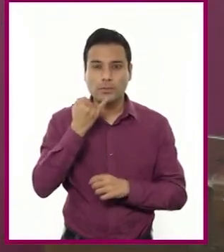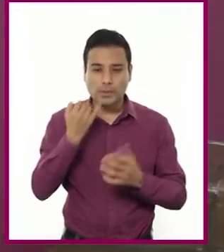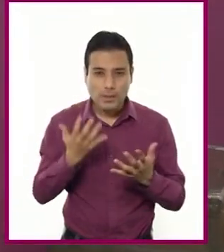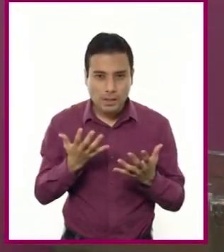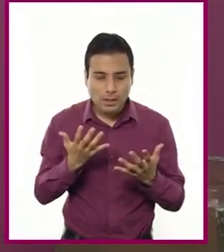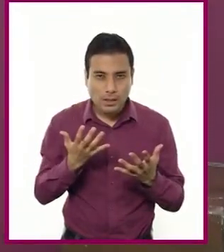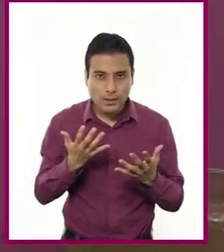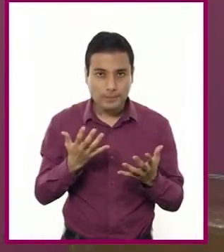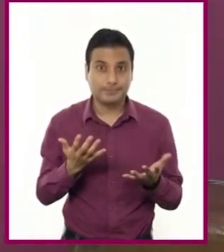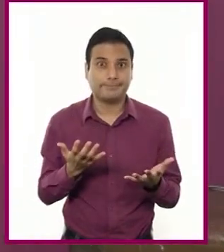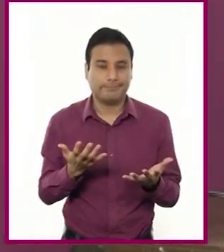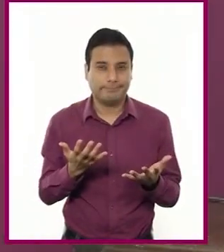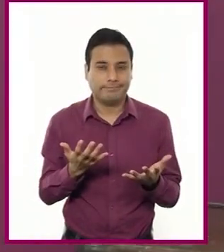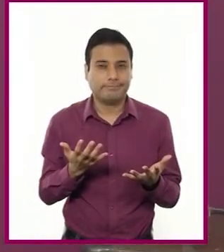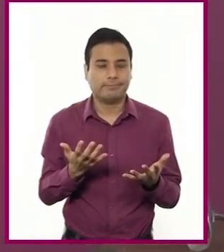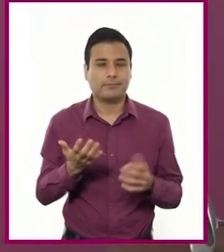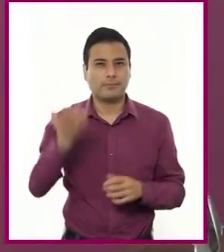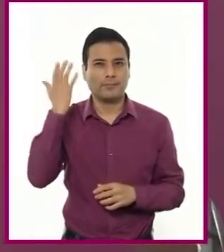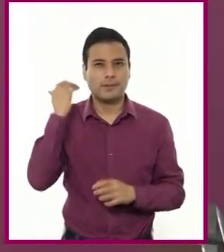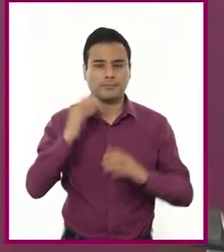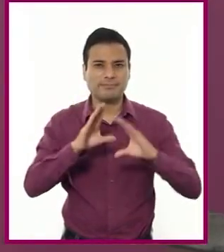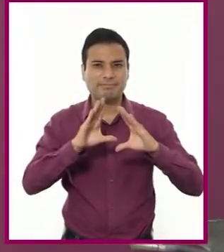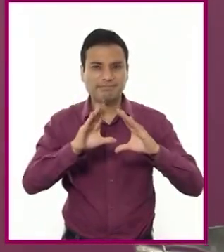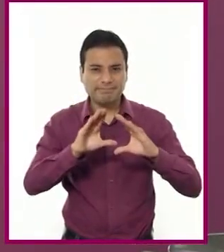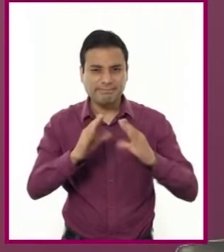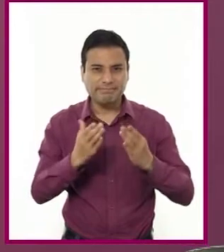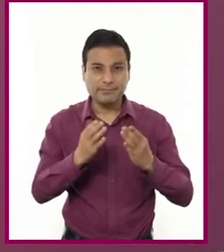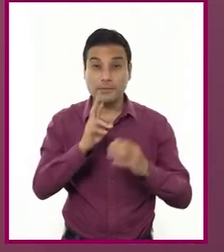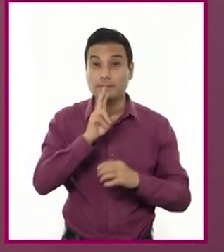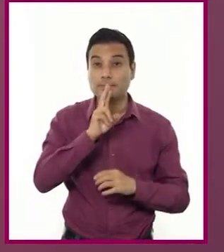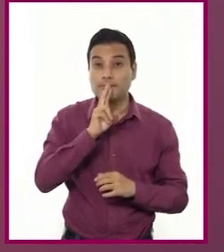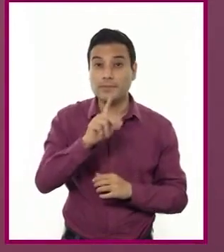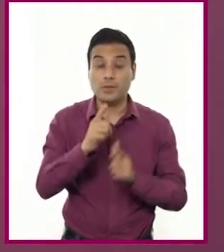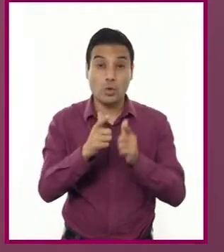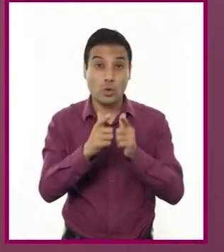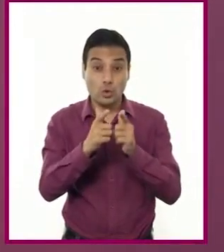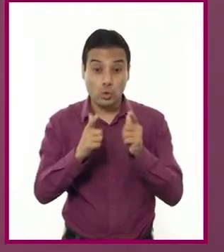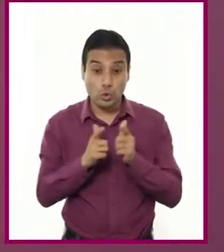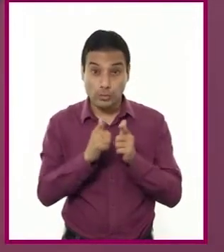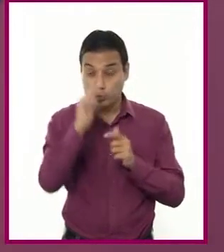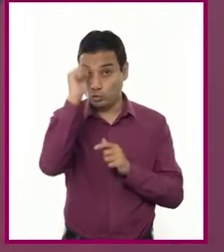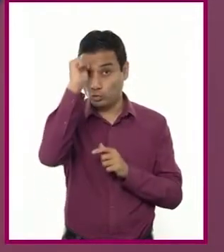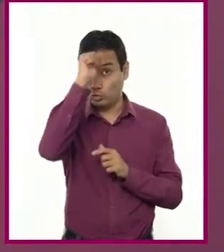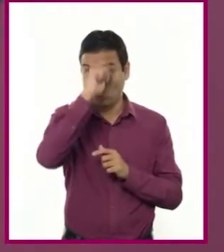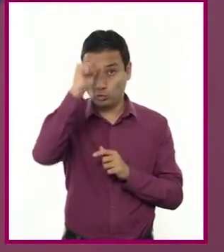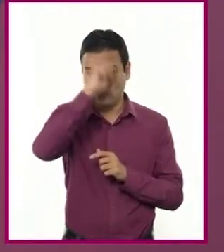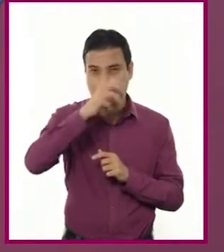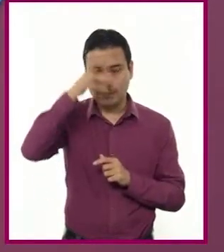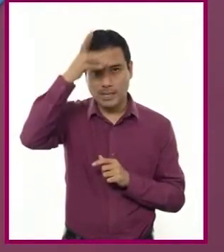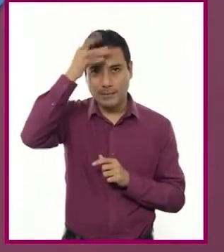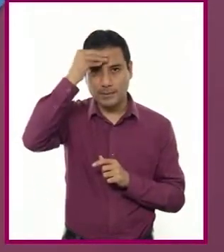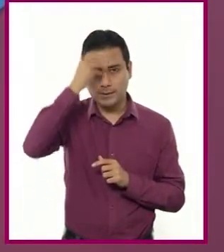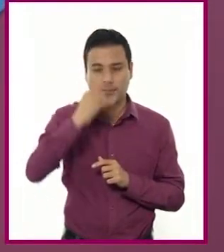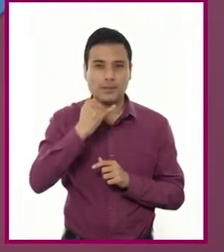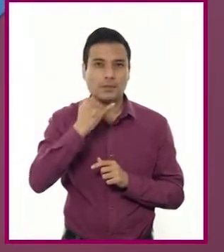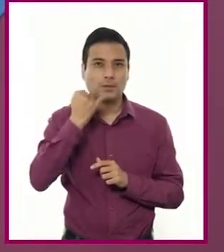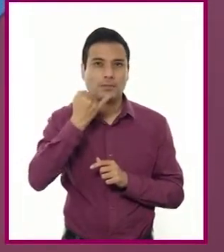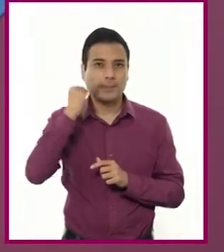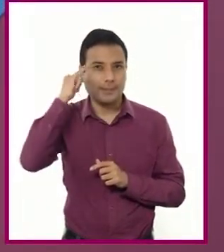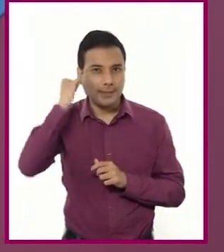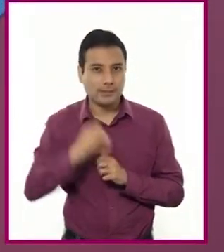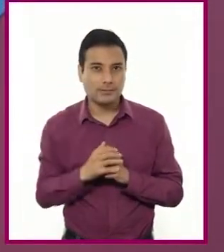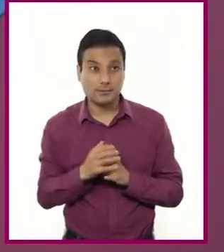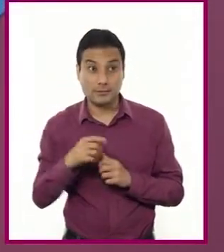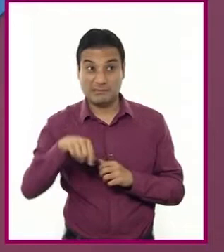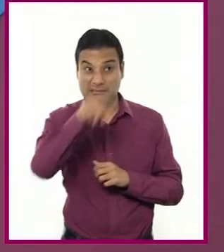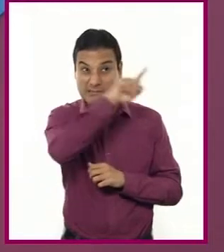puedes imaginar, resultó más sencillo que un grupo reducido de frailes aprendiera las lenguas de los indígenas a que cientos